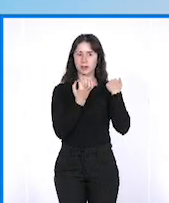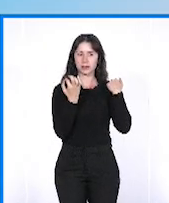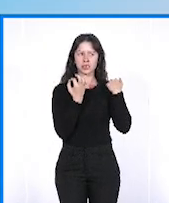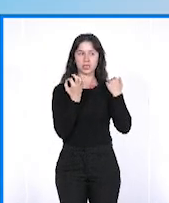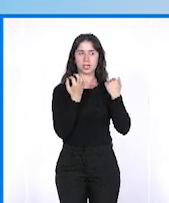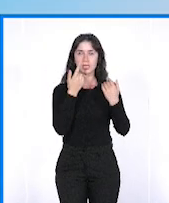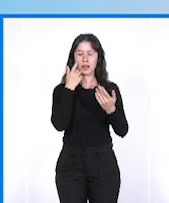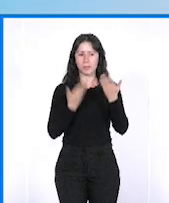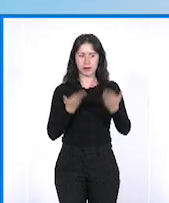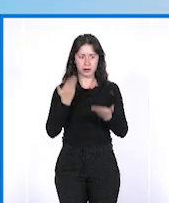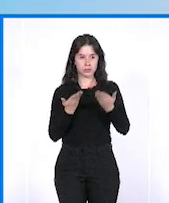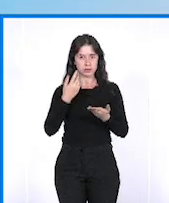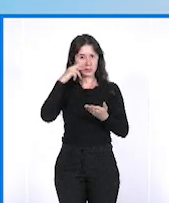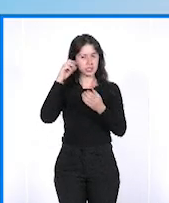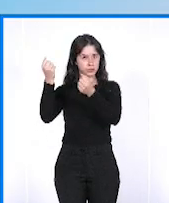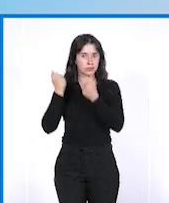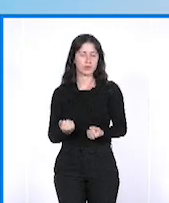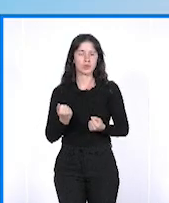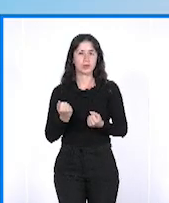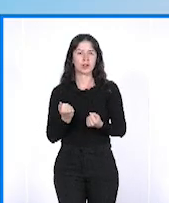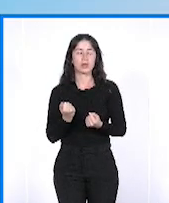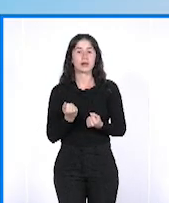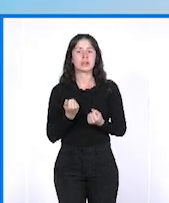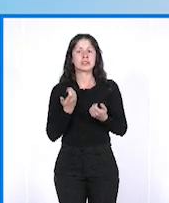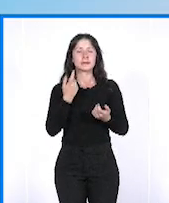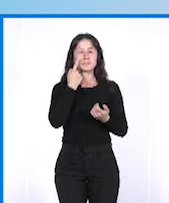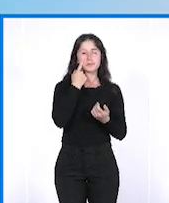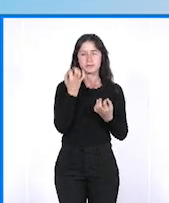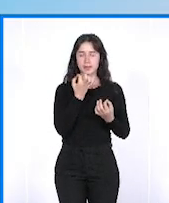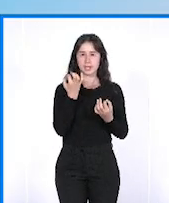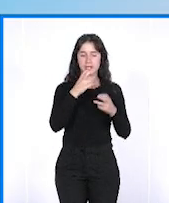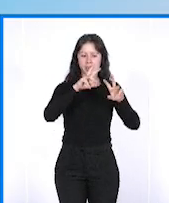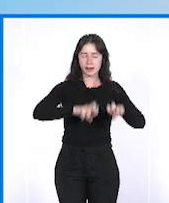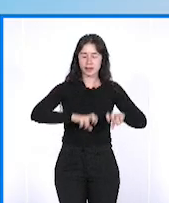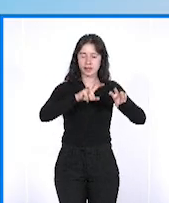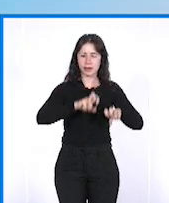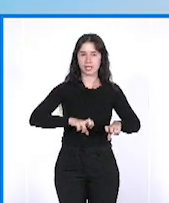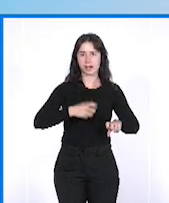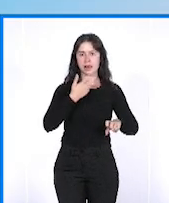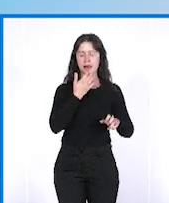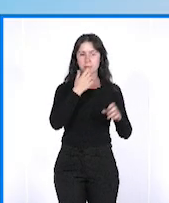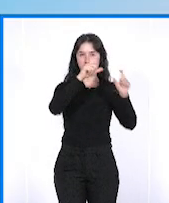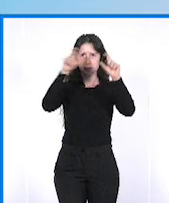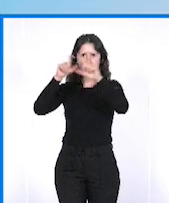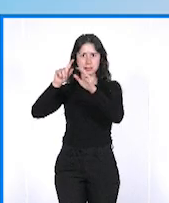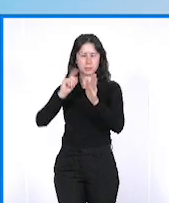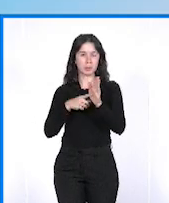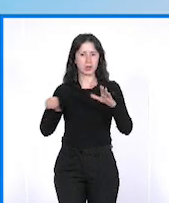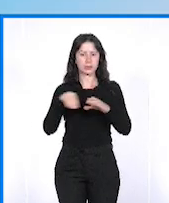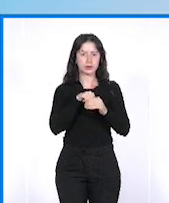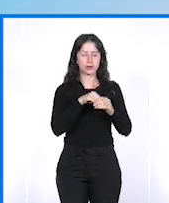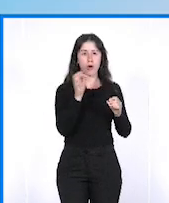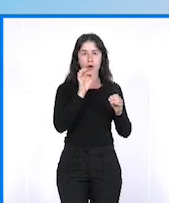institucional donde han visto Cuál era el impacto en las entidades de plena inclusión y en la administra aciones públicas